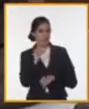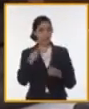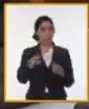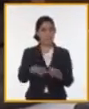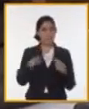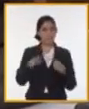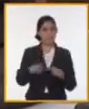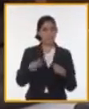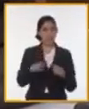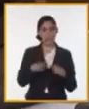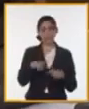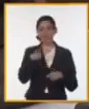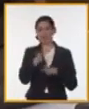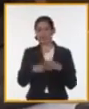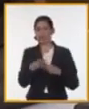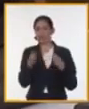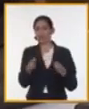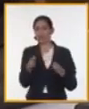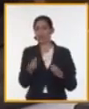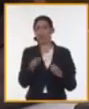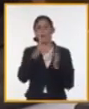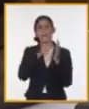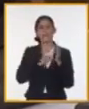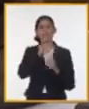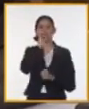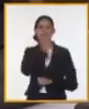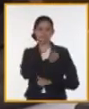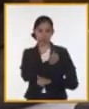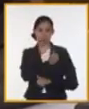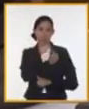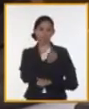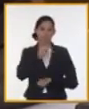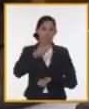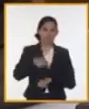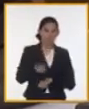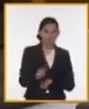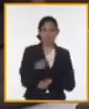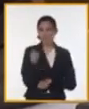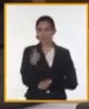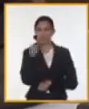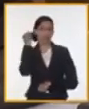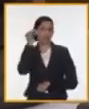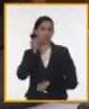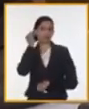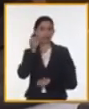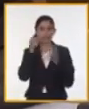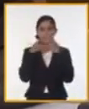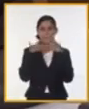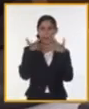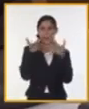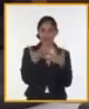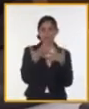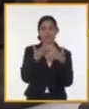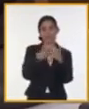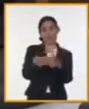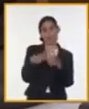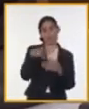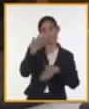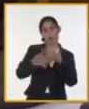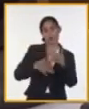mes de diciembre. Nosotros creemos que es imprescindible que podamos nosotros resolver los problemas de política de cuadro,